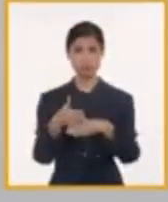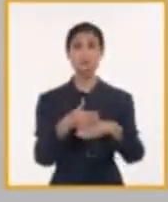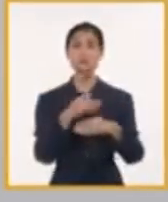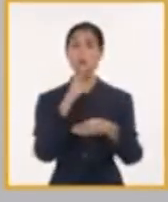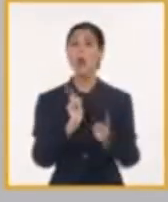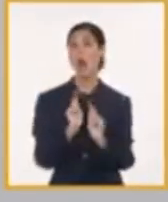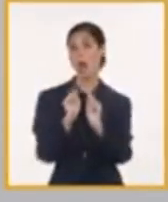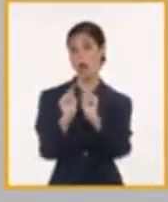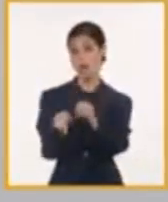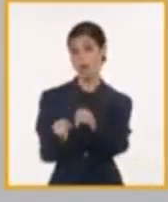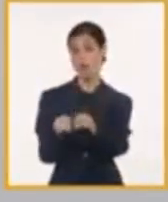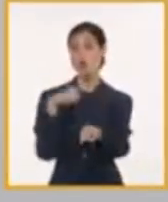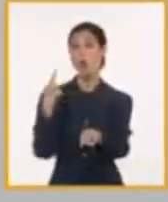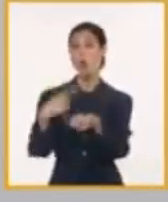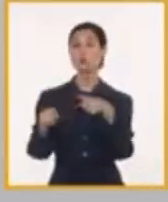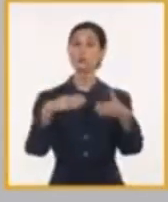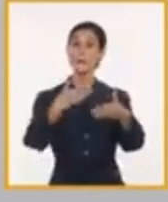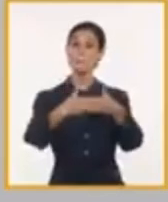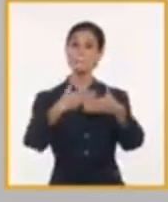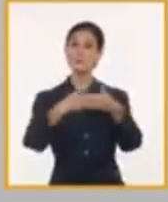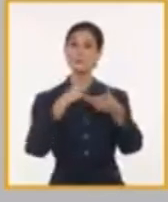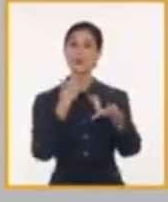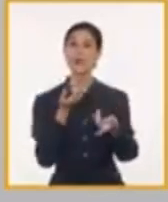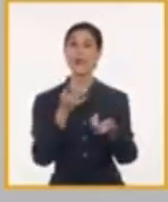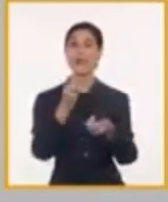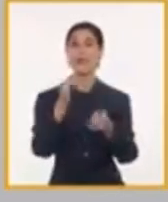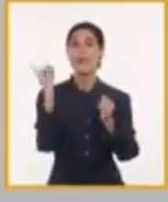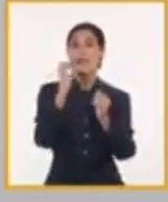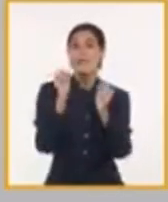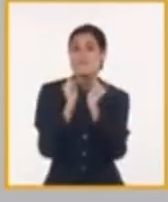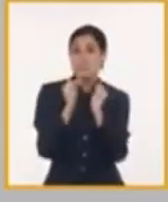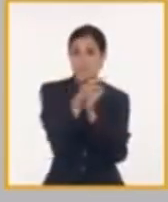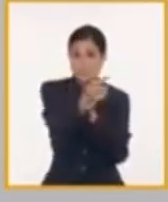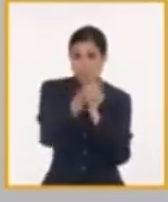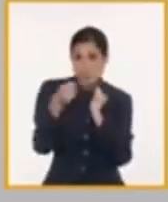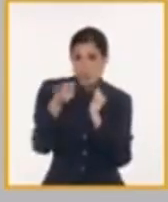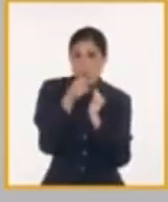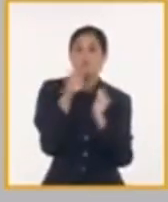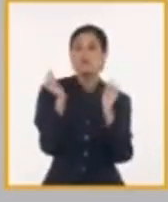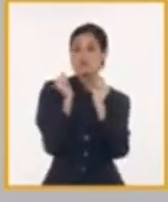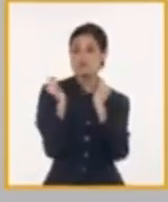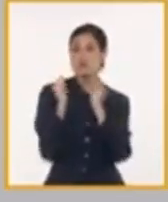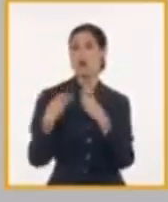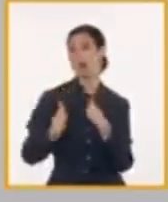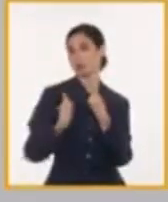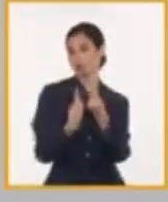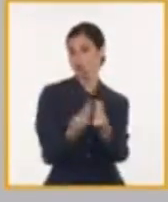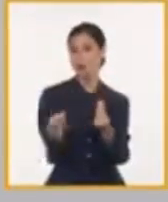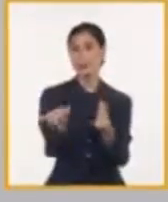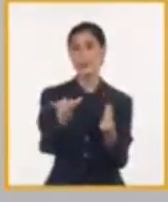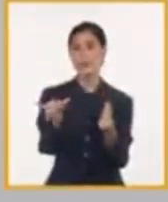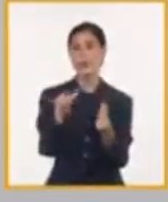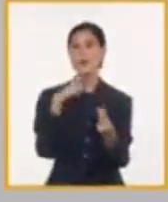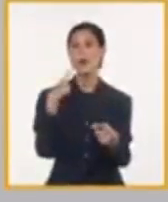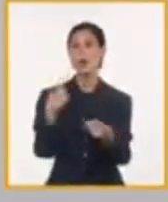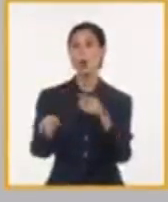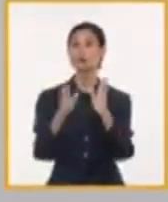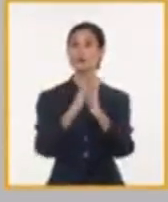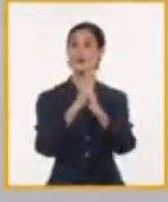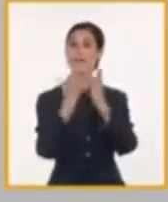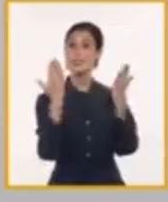que presta servicios portuarios y frigoríficos, empresas transportistas, y además una revista.